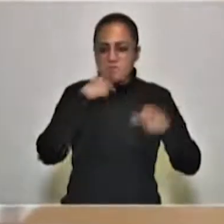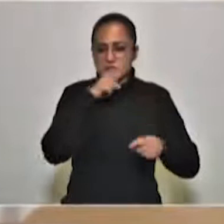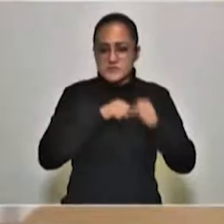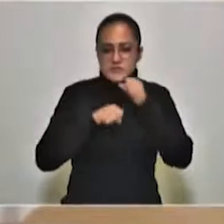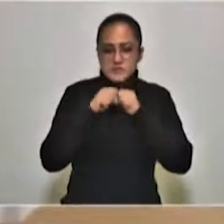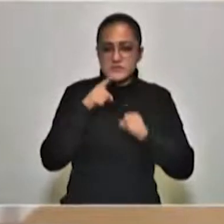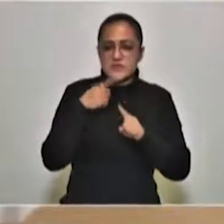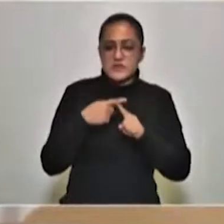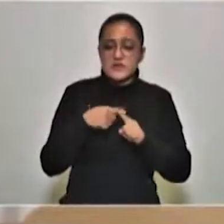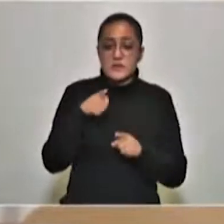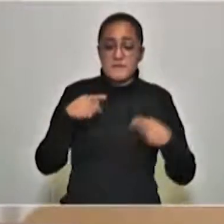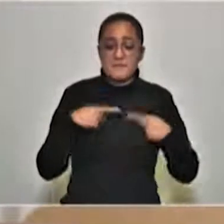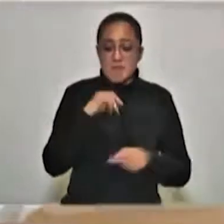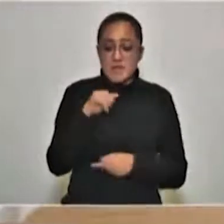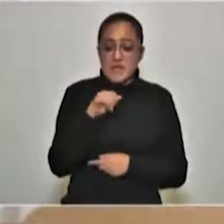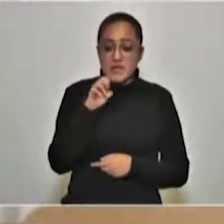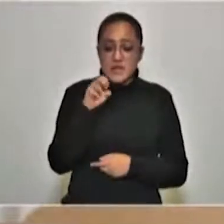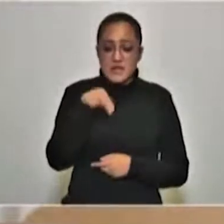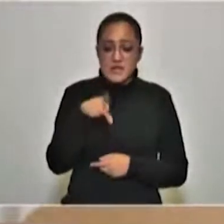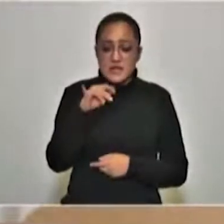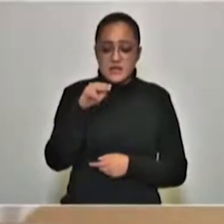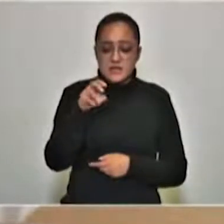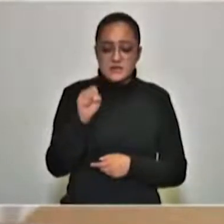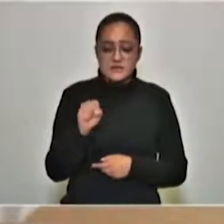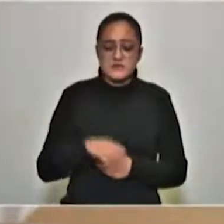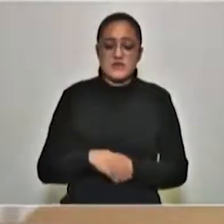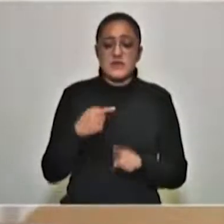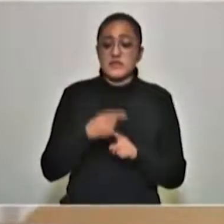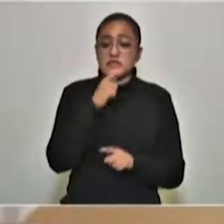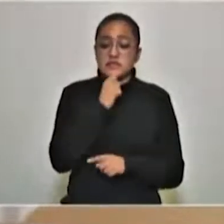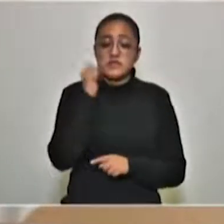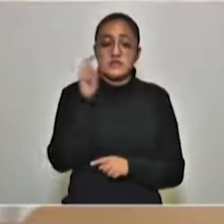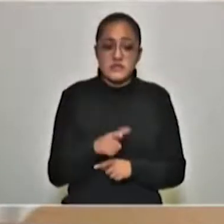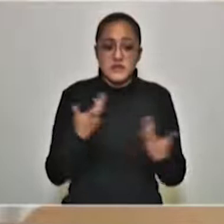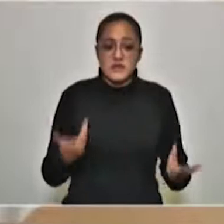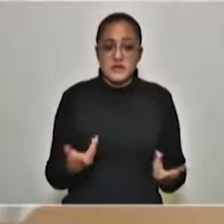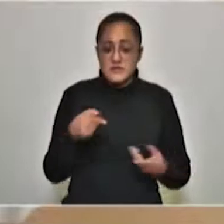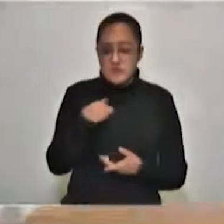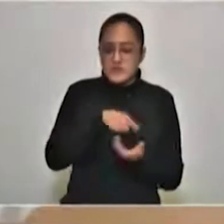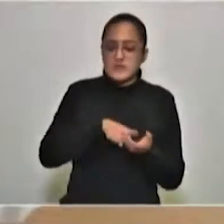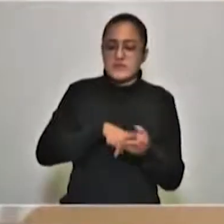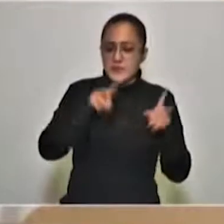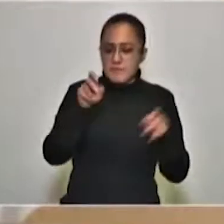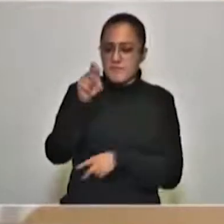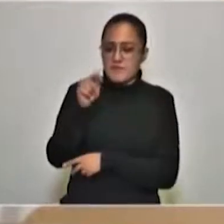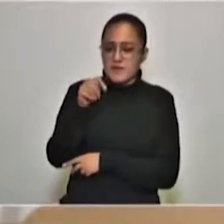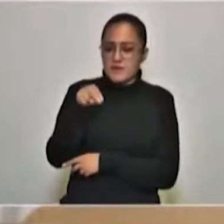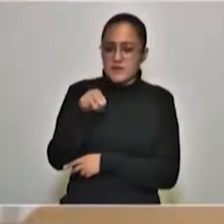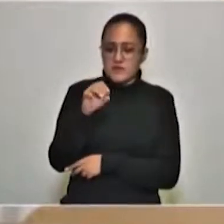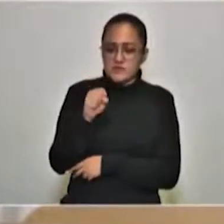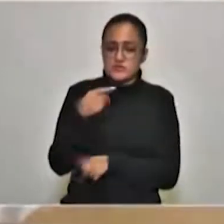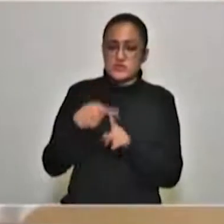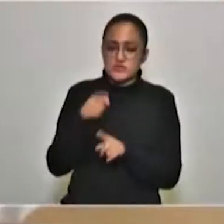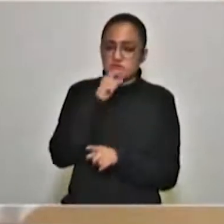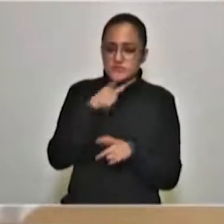de los señores jenkins que también eran patronos de la fundación